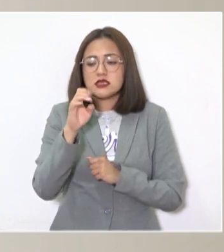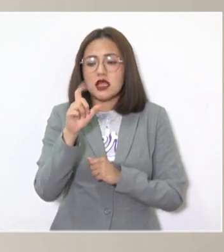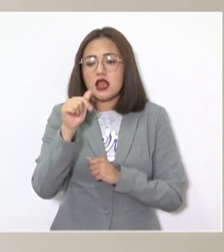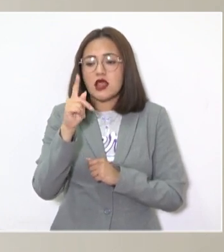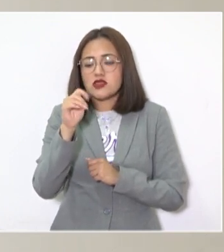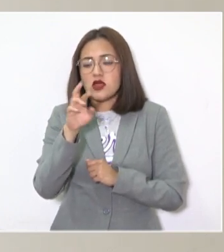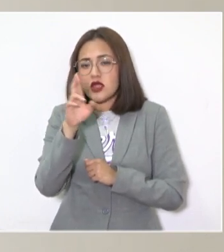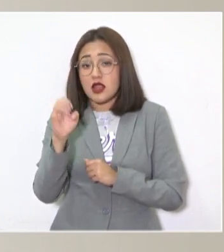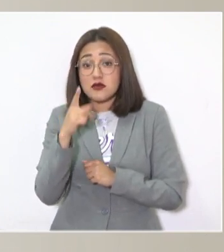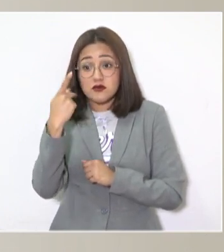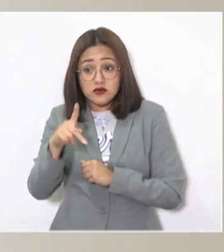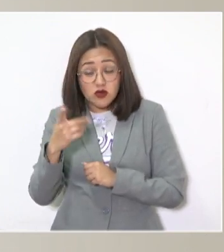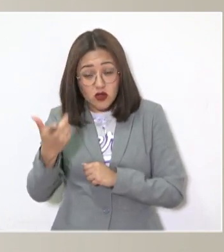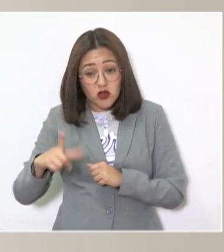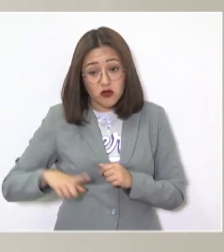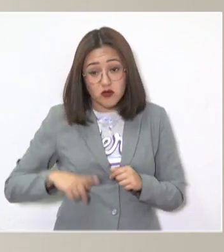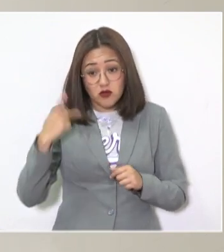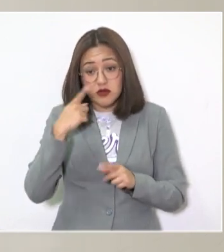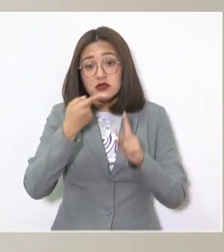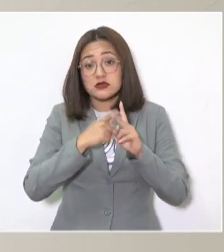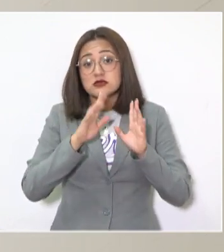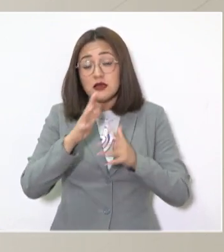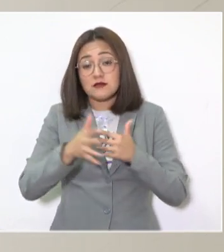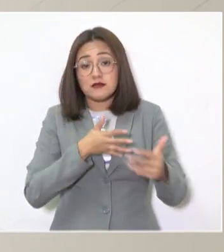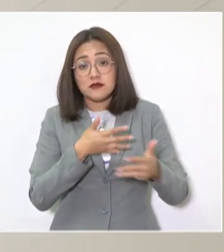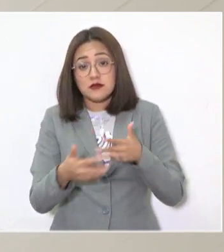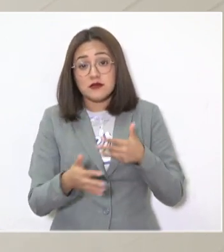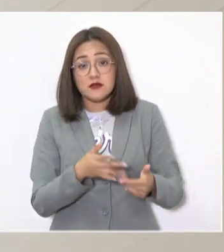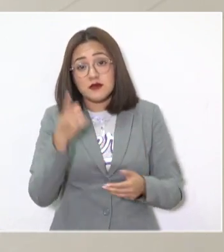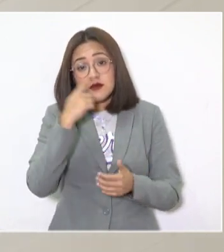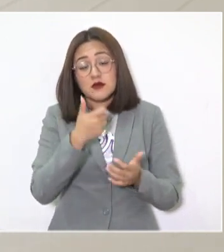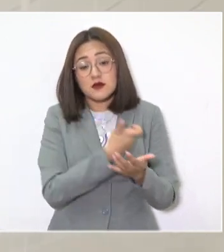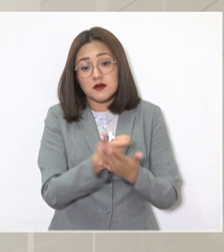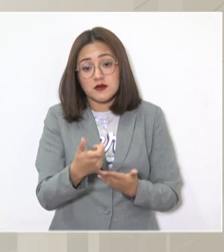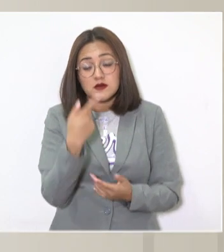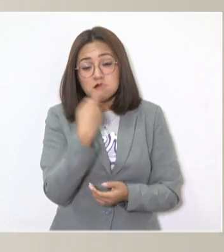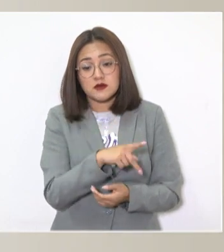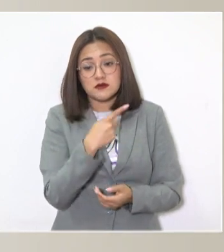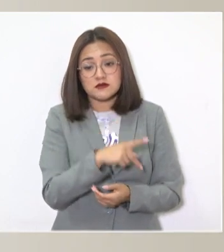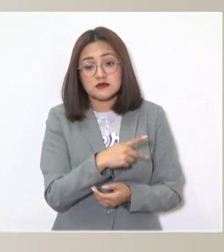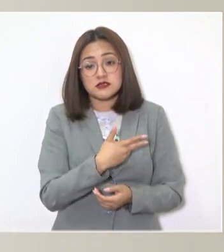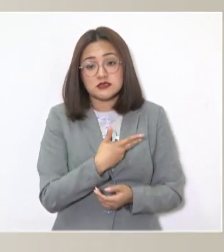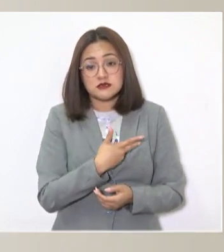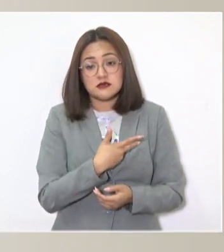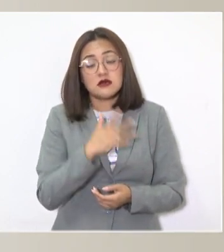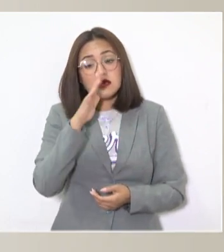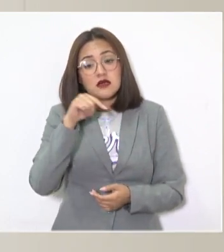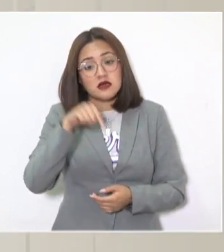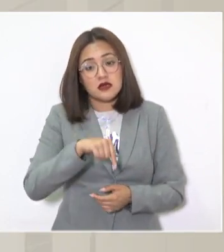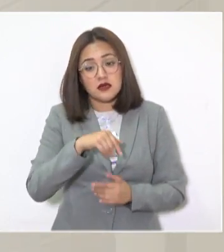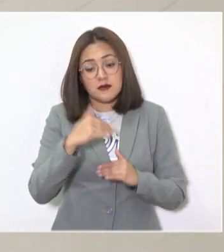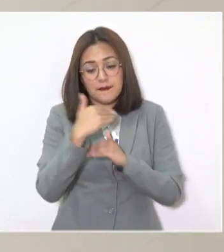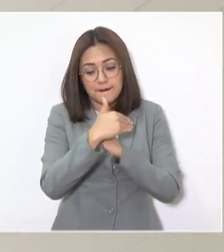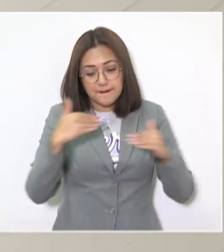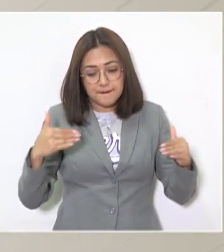caso el gobierno de Puebla podría iniciar esta obra con presupuesto propio, por lo menos en el